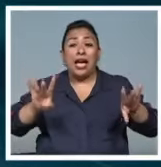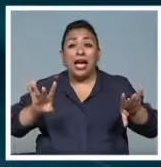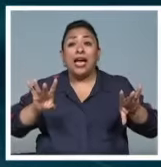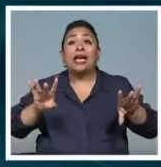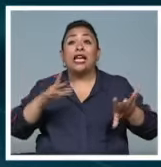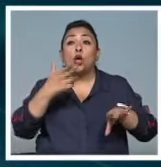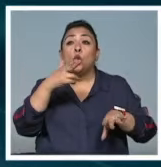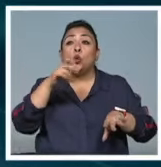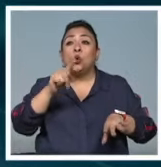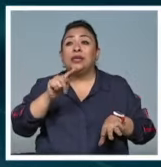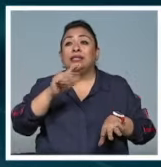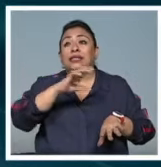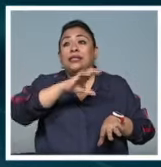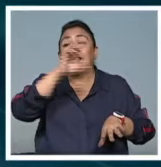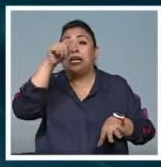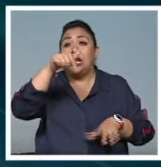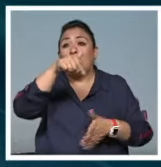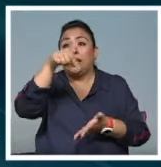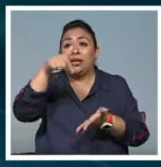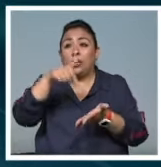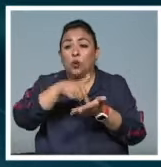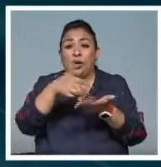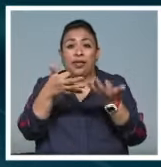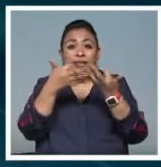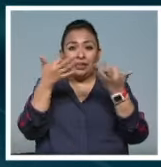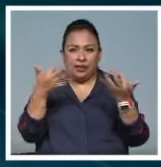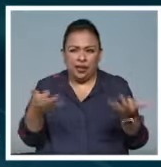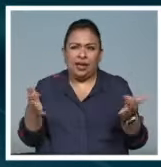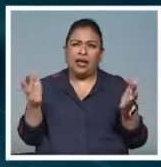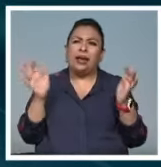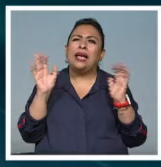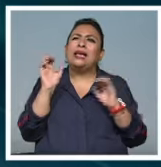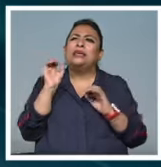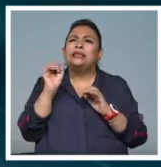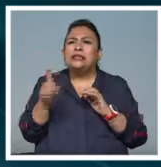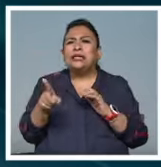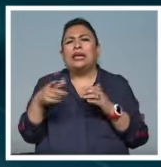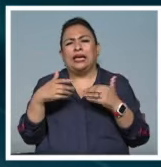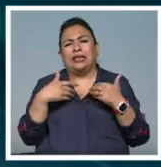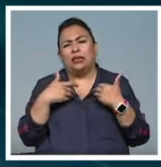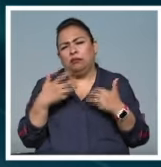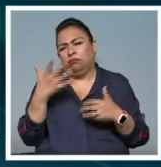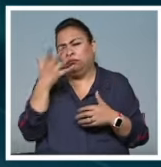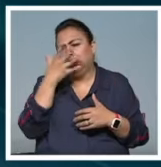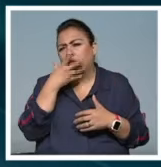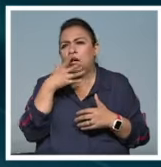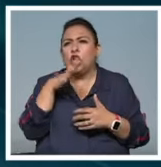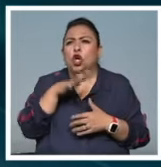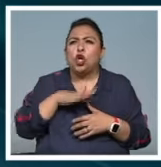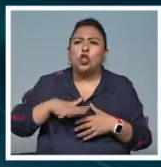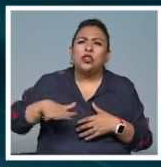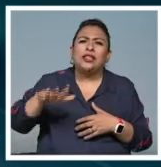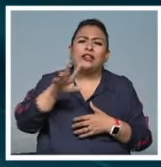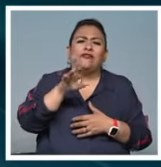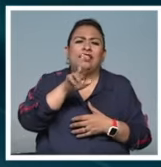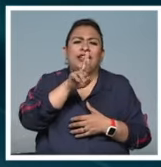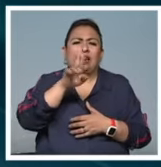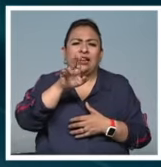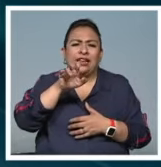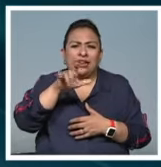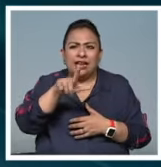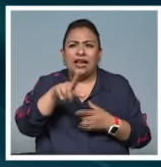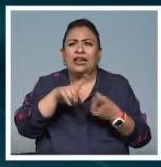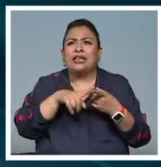huestes celestiales en la Tierra. Más allá de su lectura espléndida en el contexto virreinal con artistas